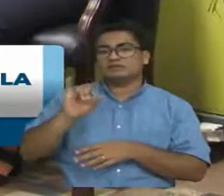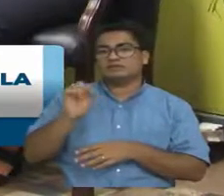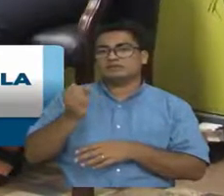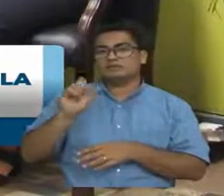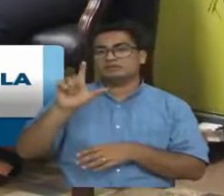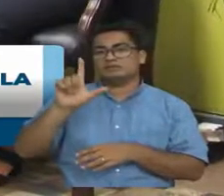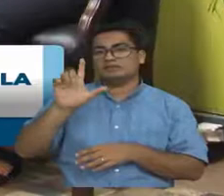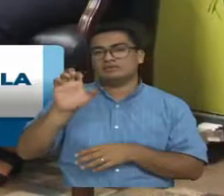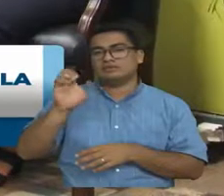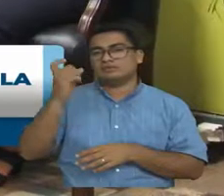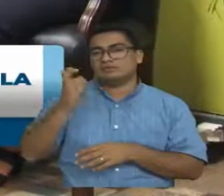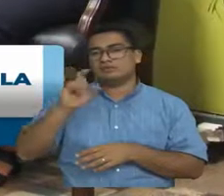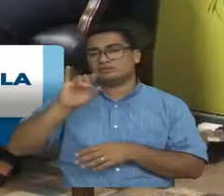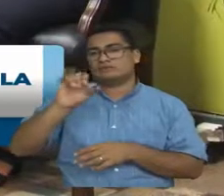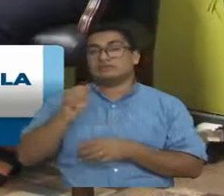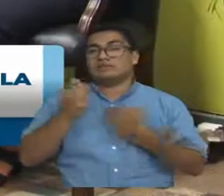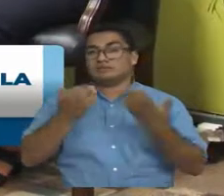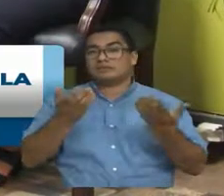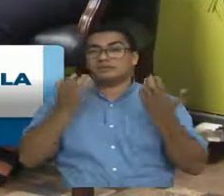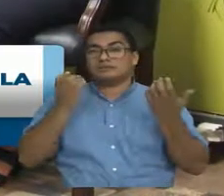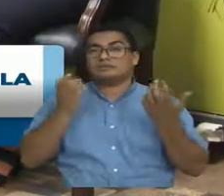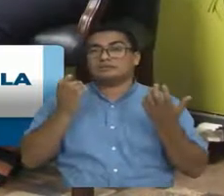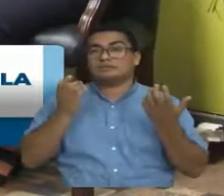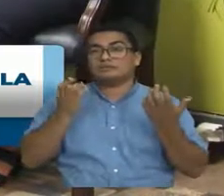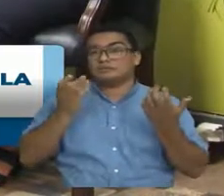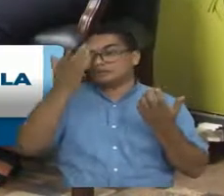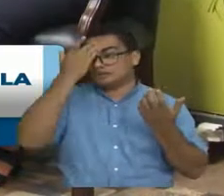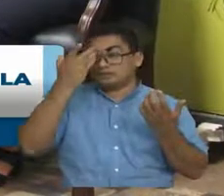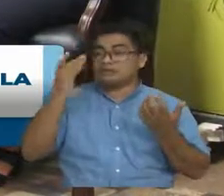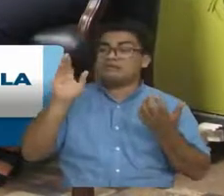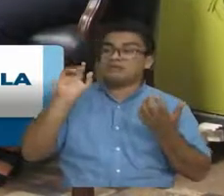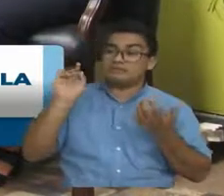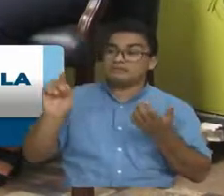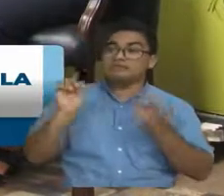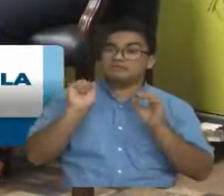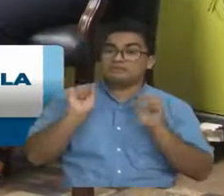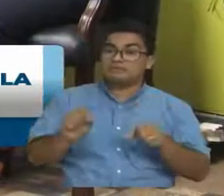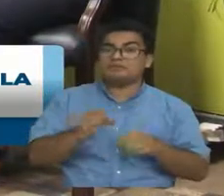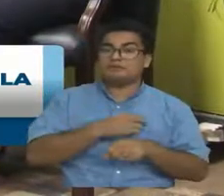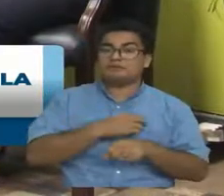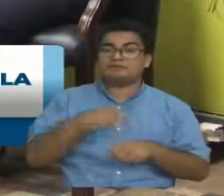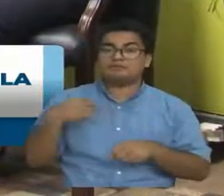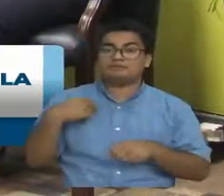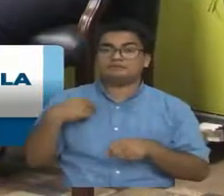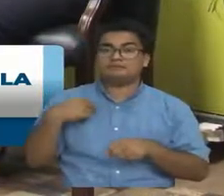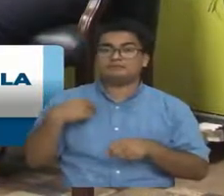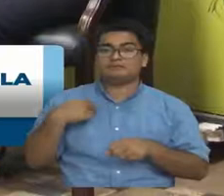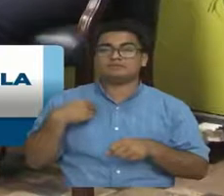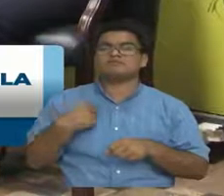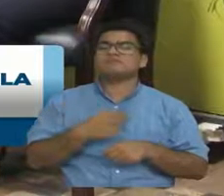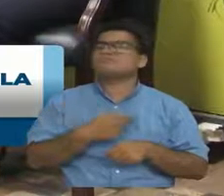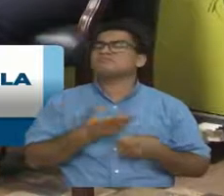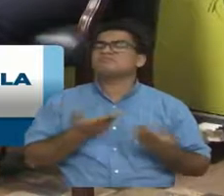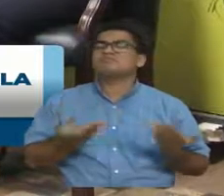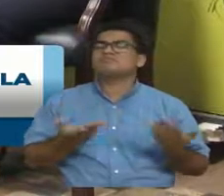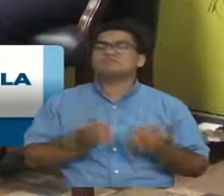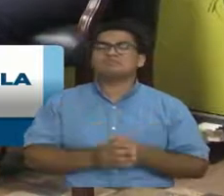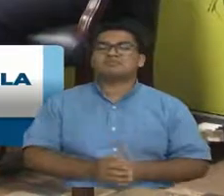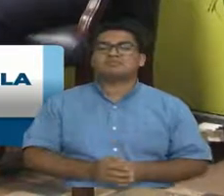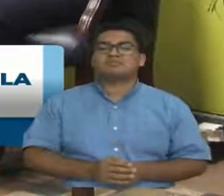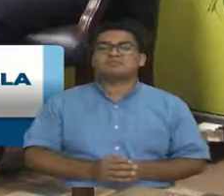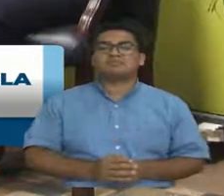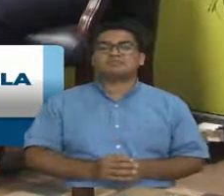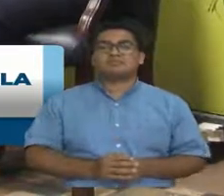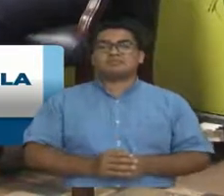que queremos realmente que ya que nos damos cuenta que él es capaz de hacerlo pero que tienen problemas que podemos hacerlo